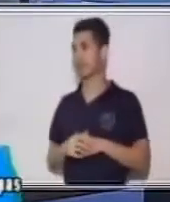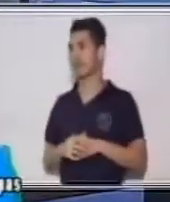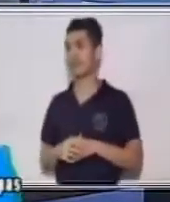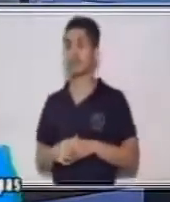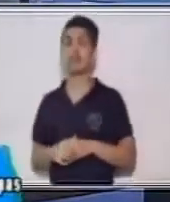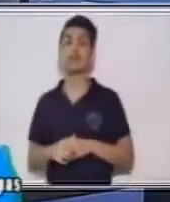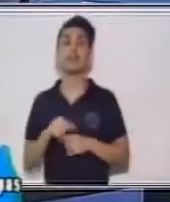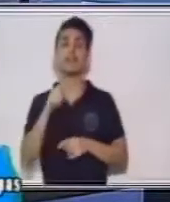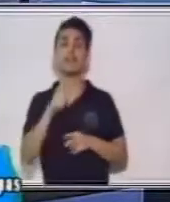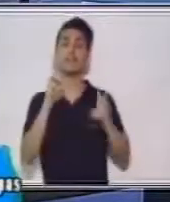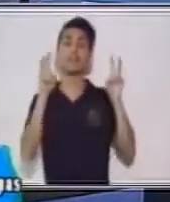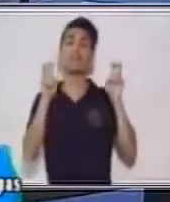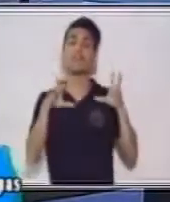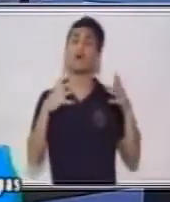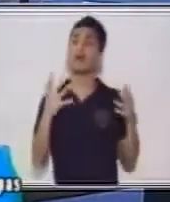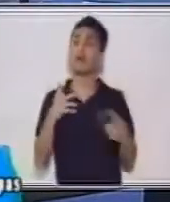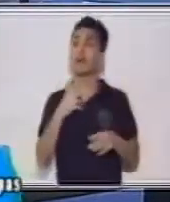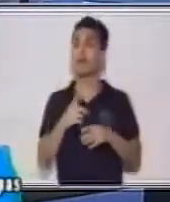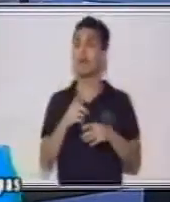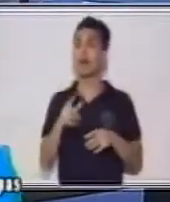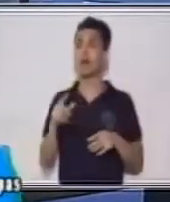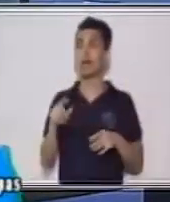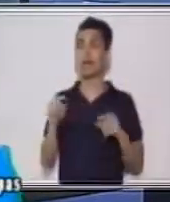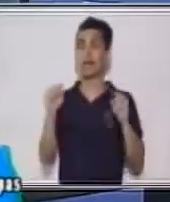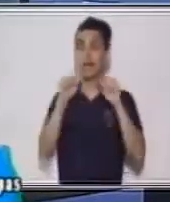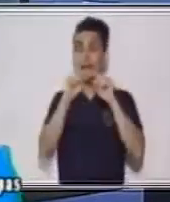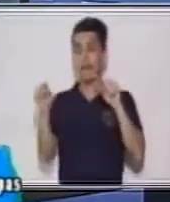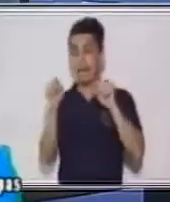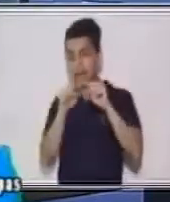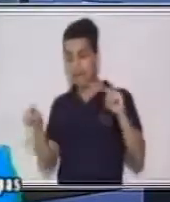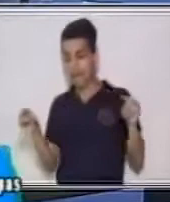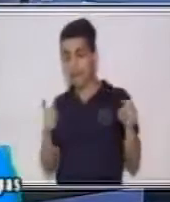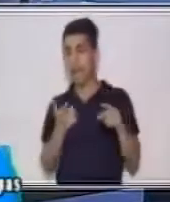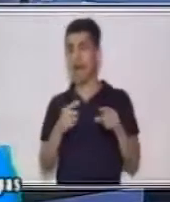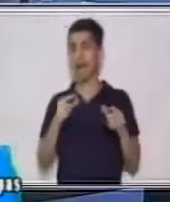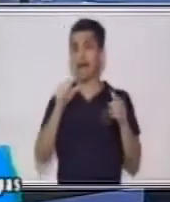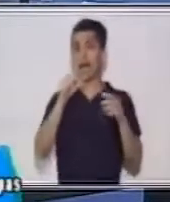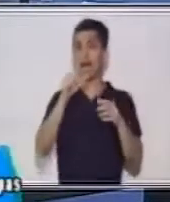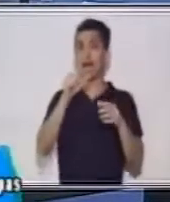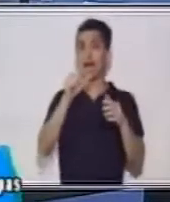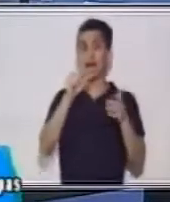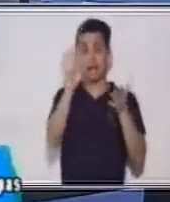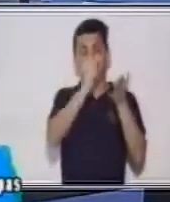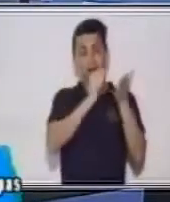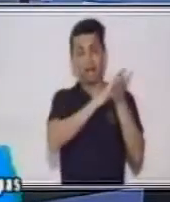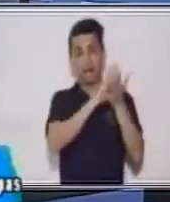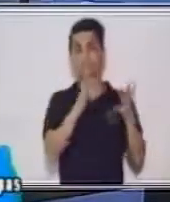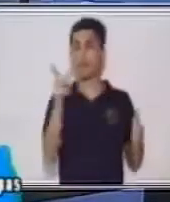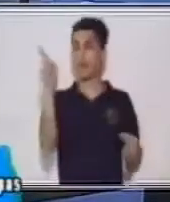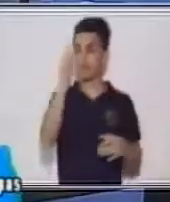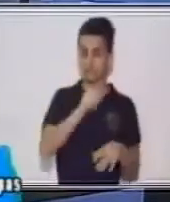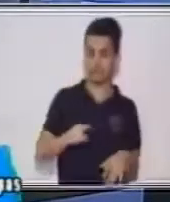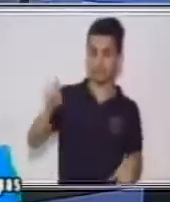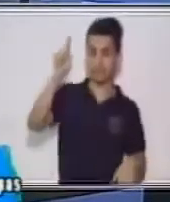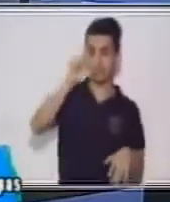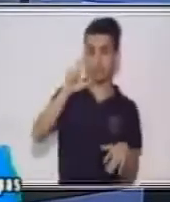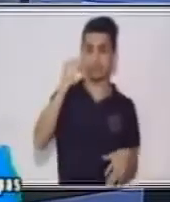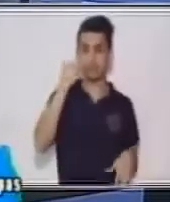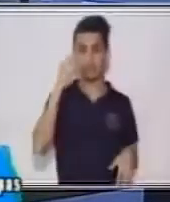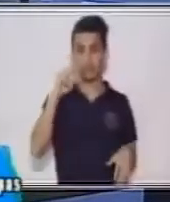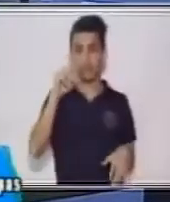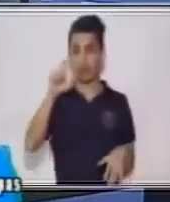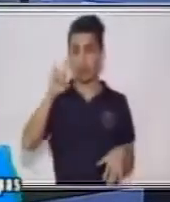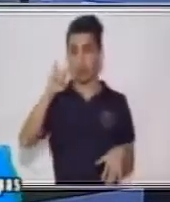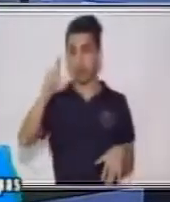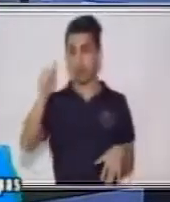hablar sobre las gráficas de líneas, gráficas de columnas y las gráficas circulares. Y va a estar